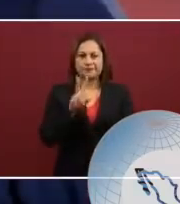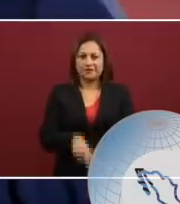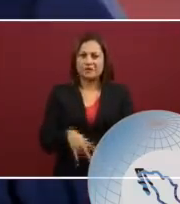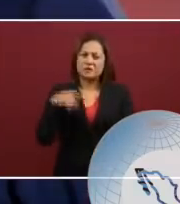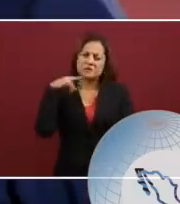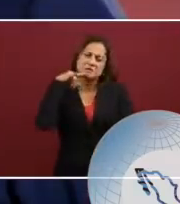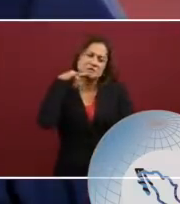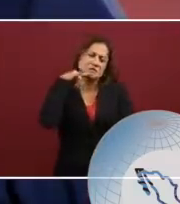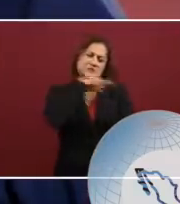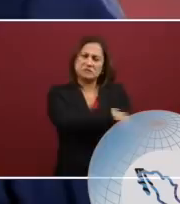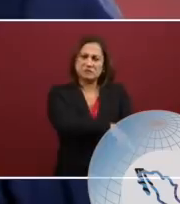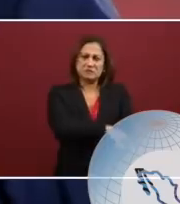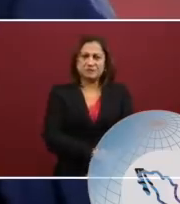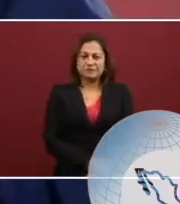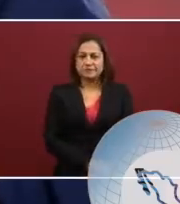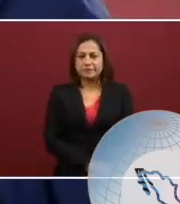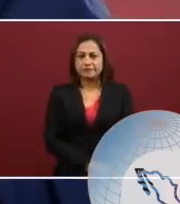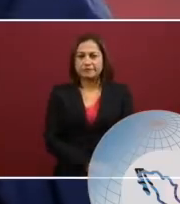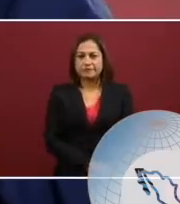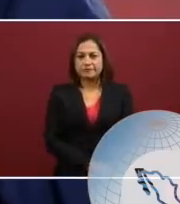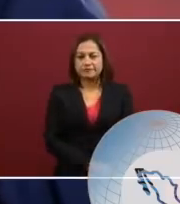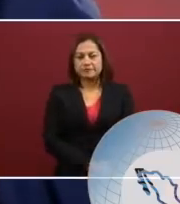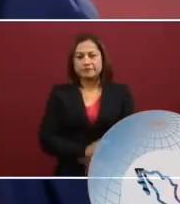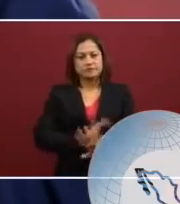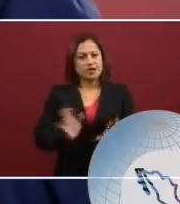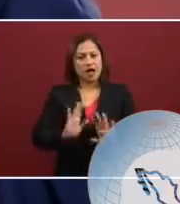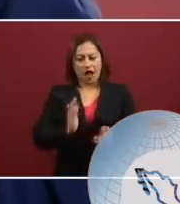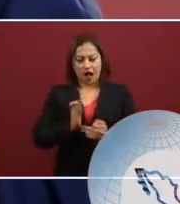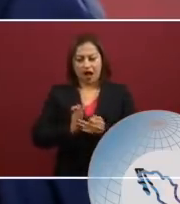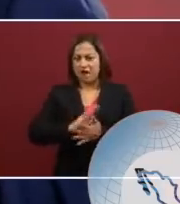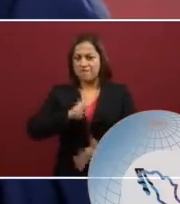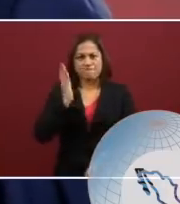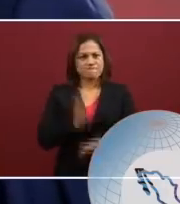hipocresía. Entonces, eso se va a terminar.